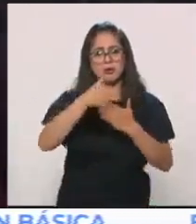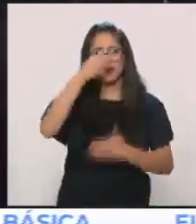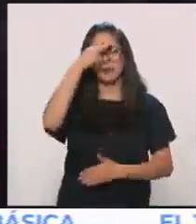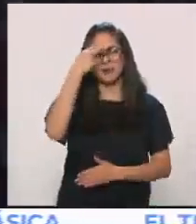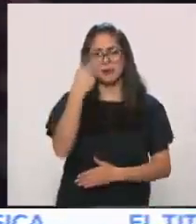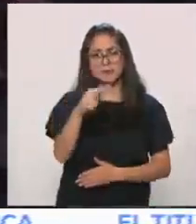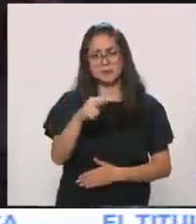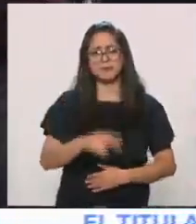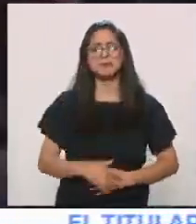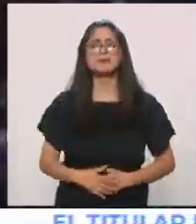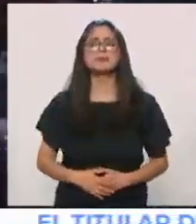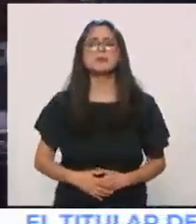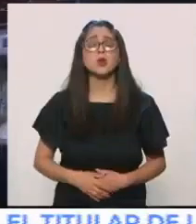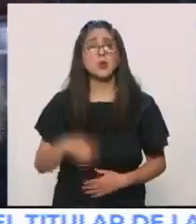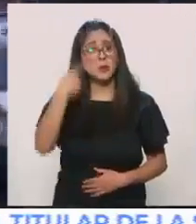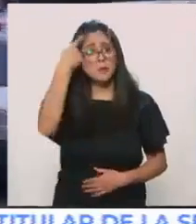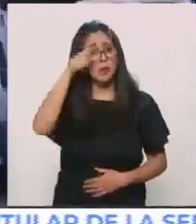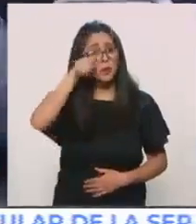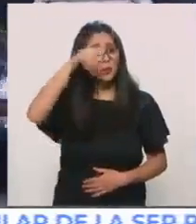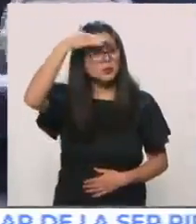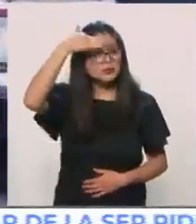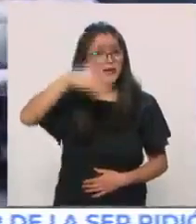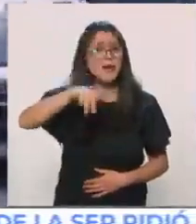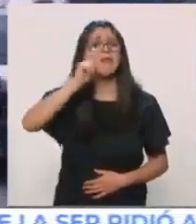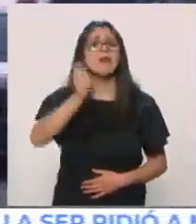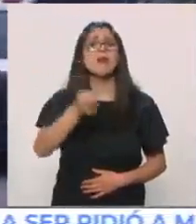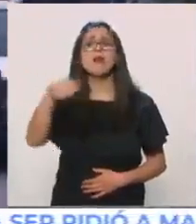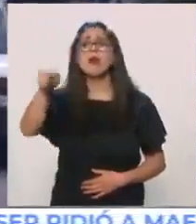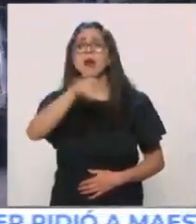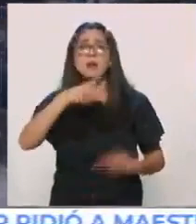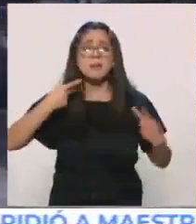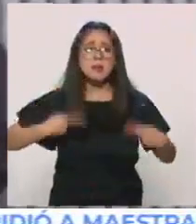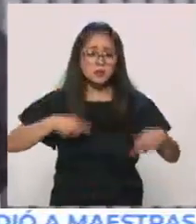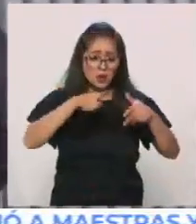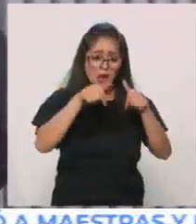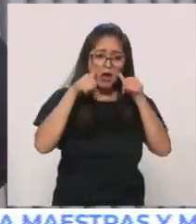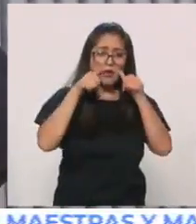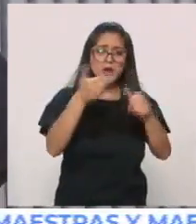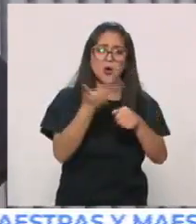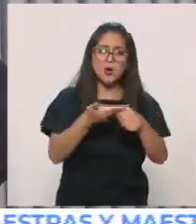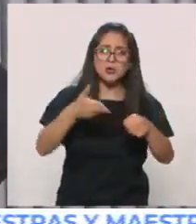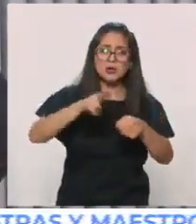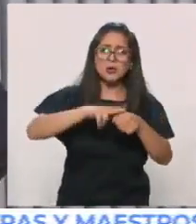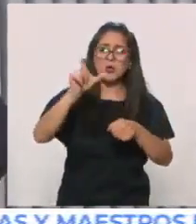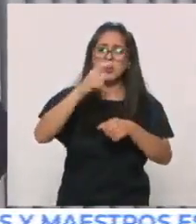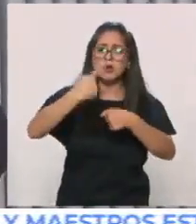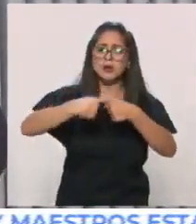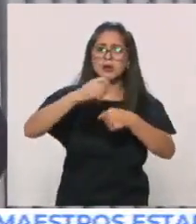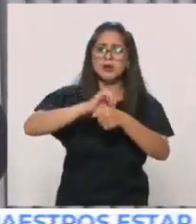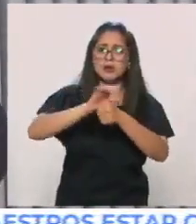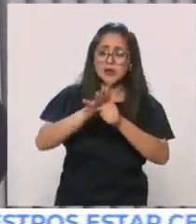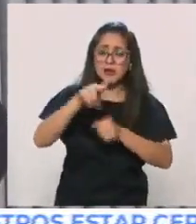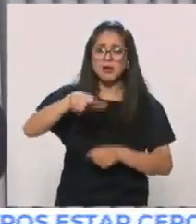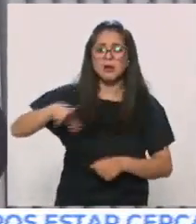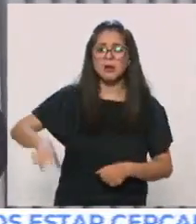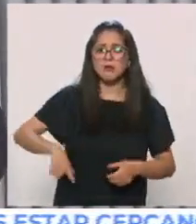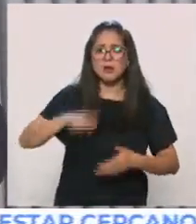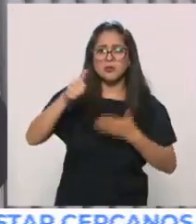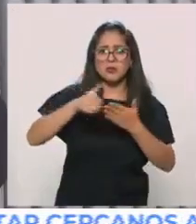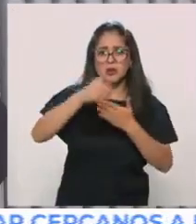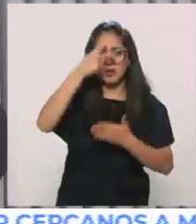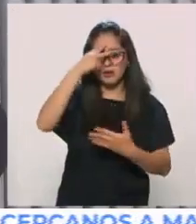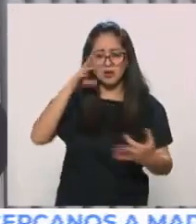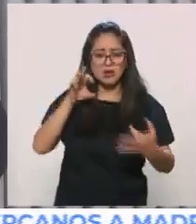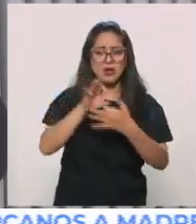Para conocer la disponibilidad en los hospitales que atienden a pacientes por COVID-19, el Gobierno de la Ciudad de México, por medio de la Agencia